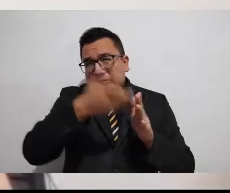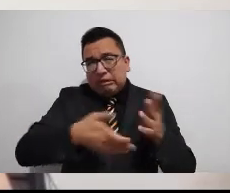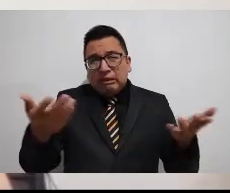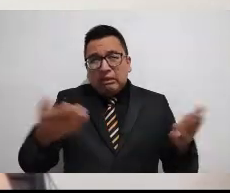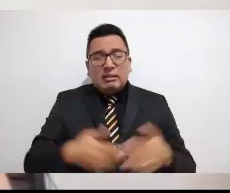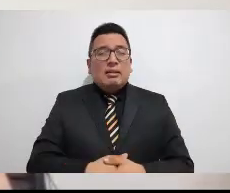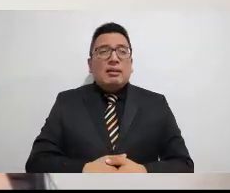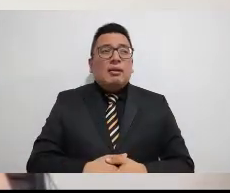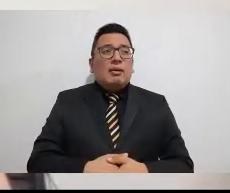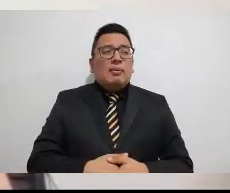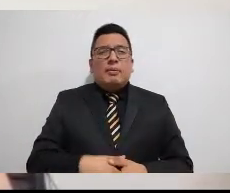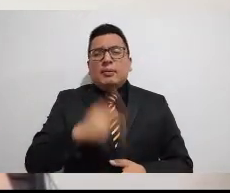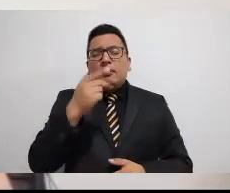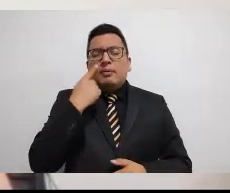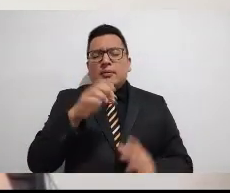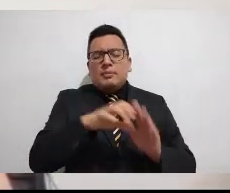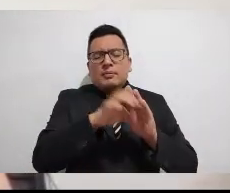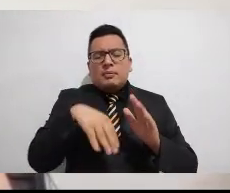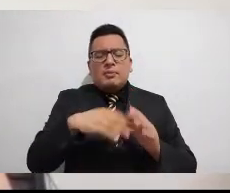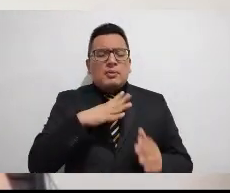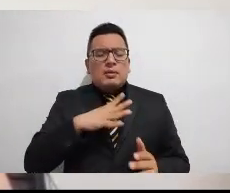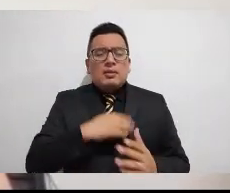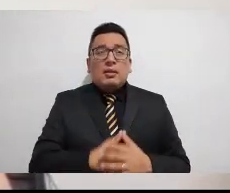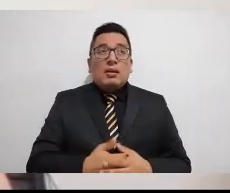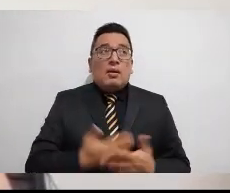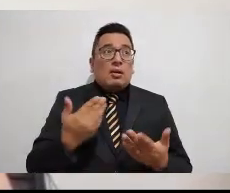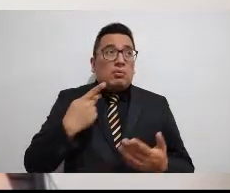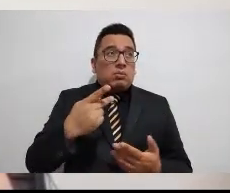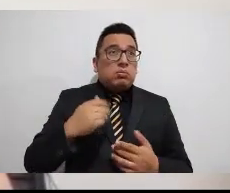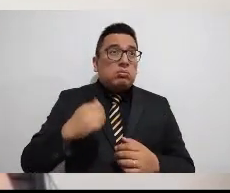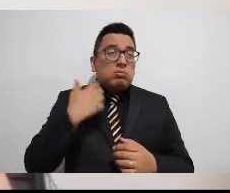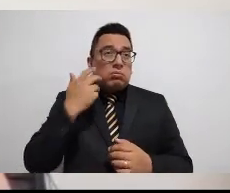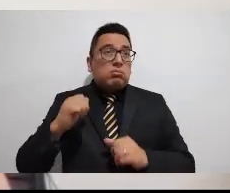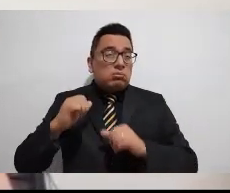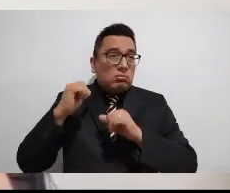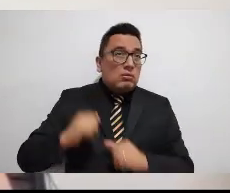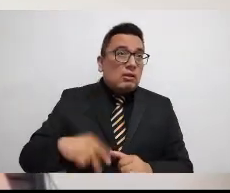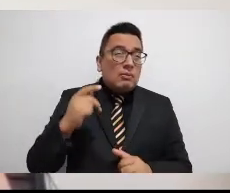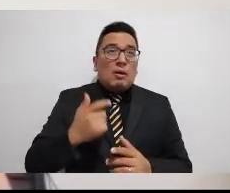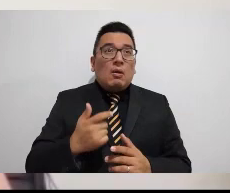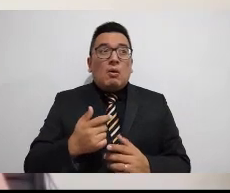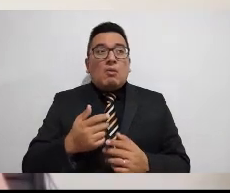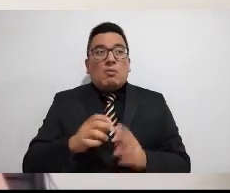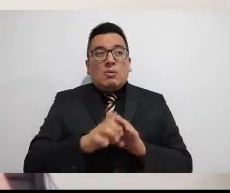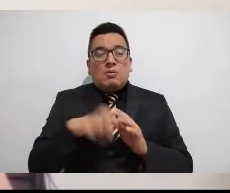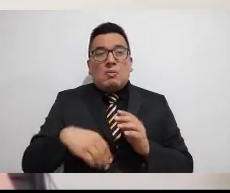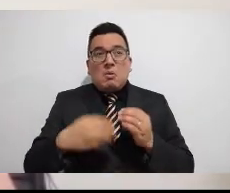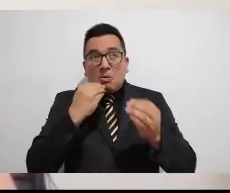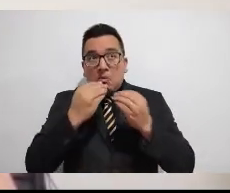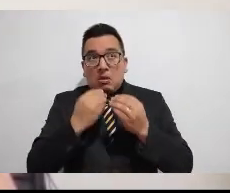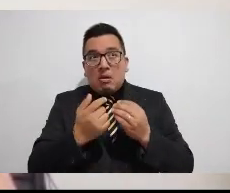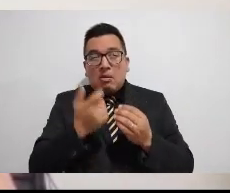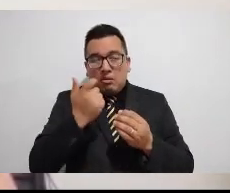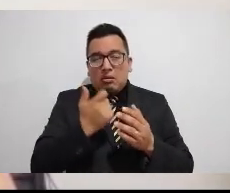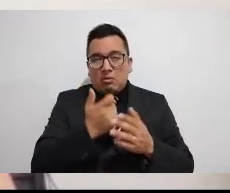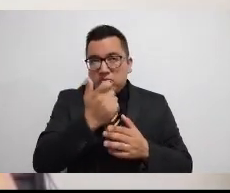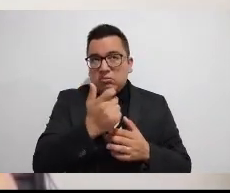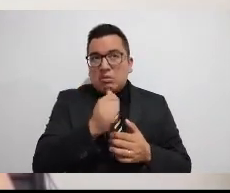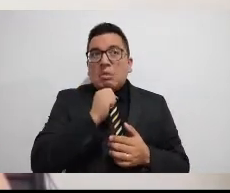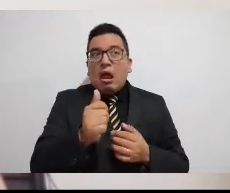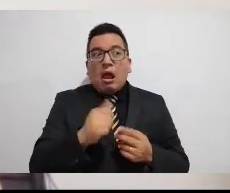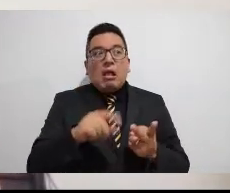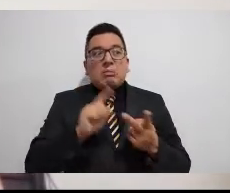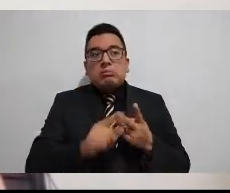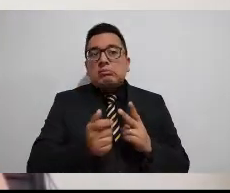cuando tienes un proceso de ejercicio del cargo sin dieta, sin pago, pues las mujeres en